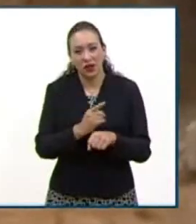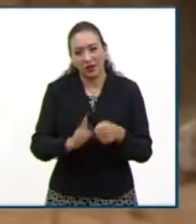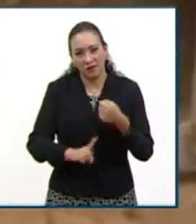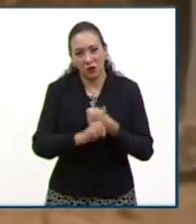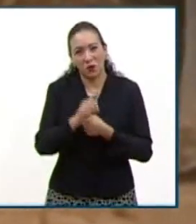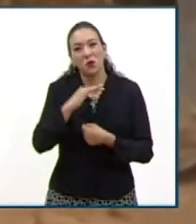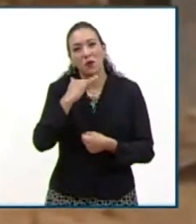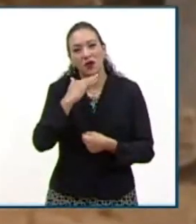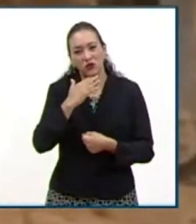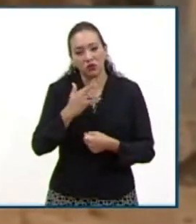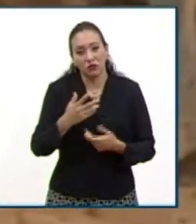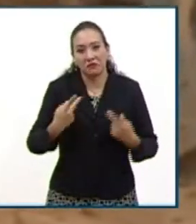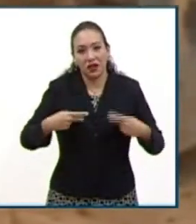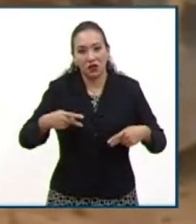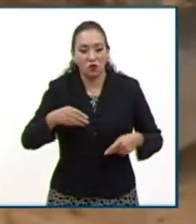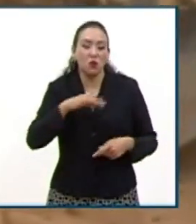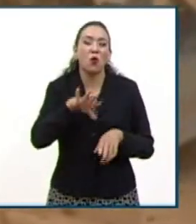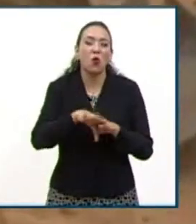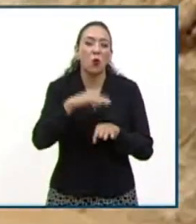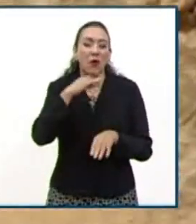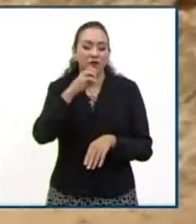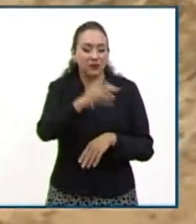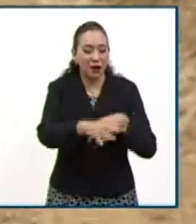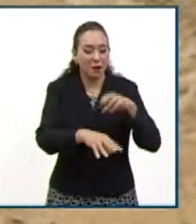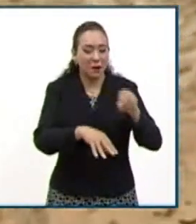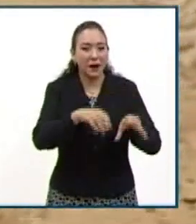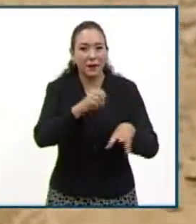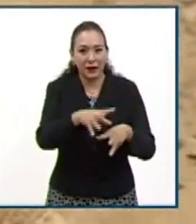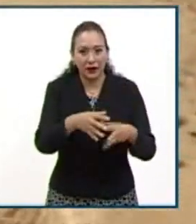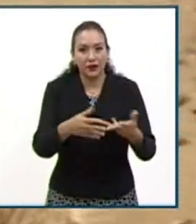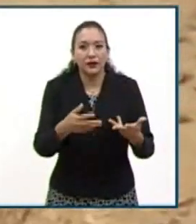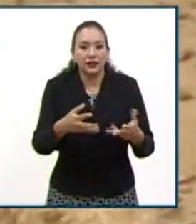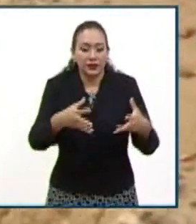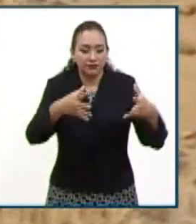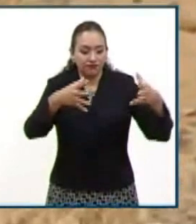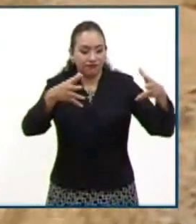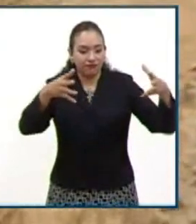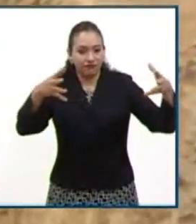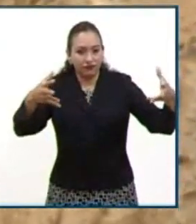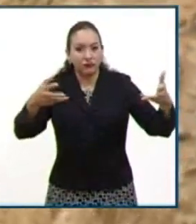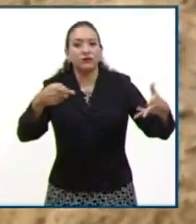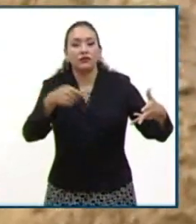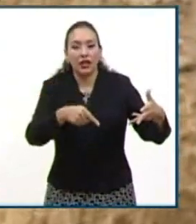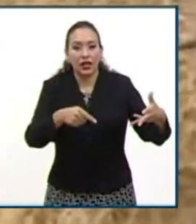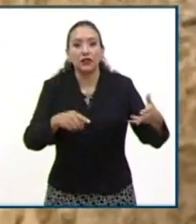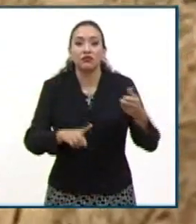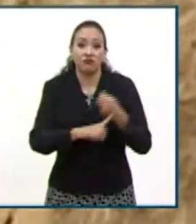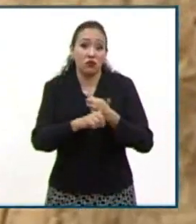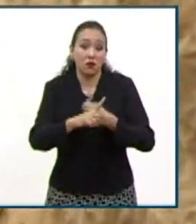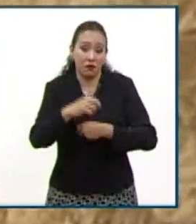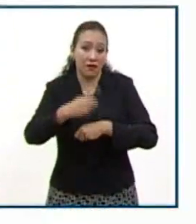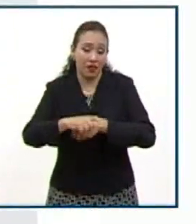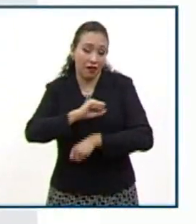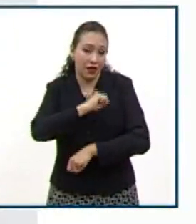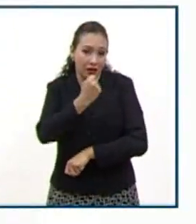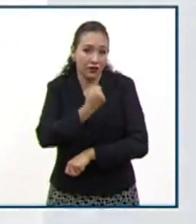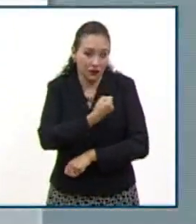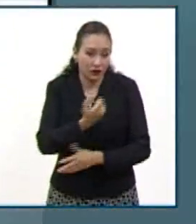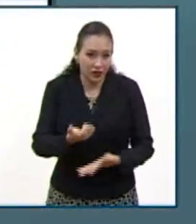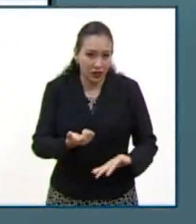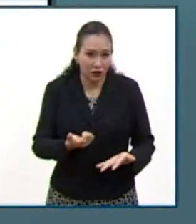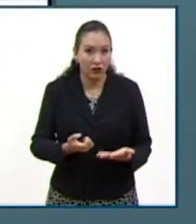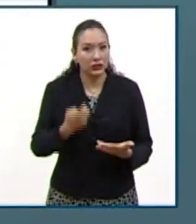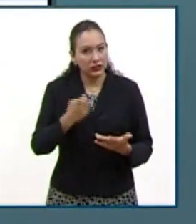Ello, pues la persona juzgadora debe realizar una valoración preliminar sobre la posible existencia del riesgo o daño, conforme a los